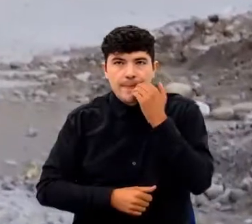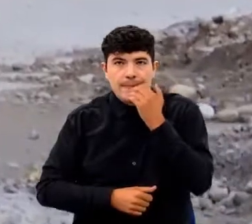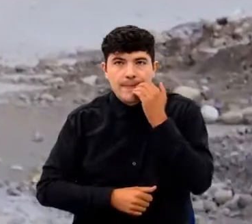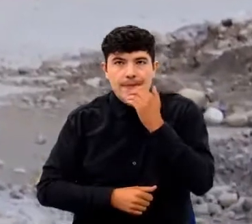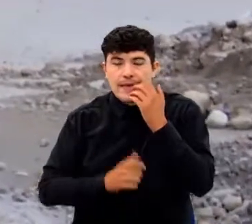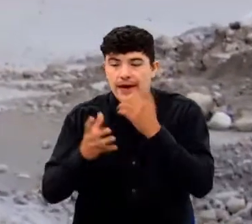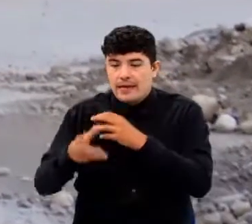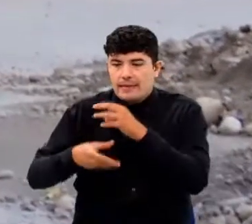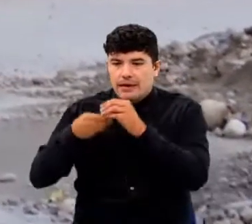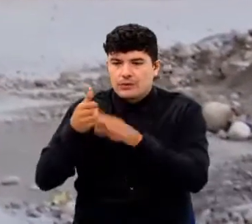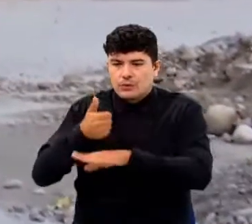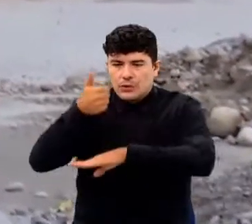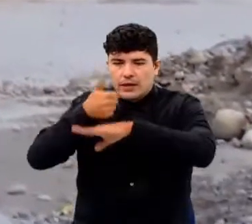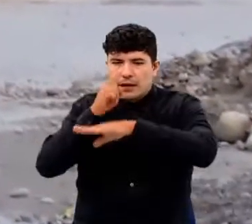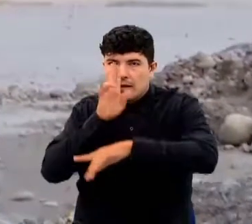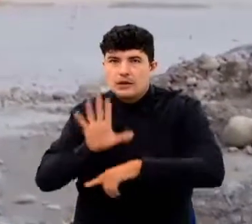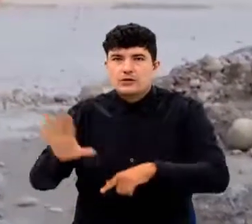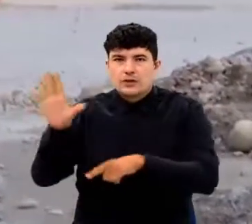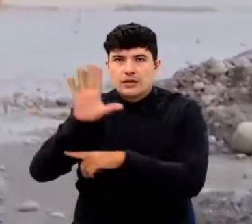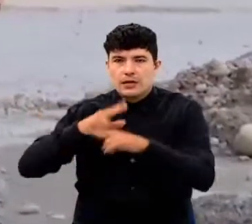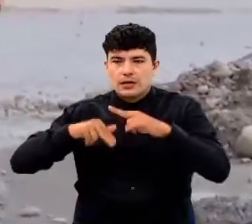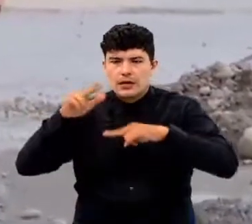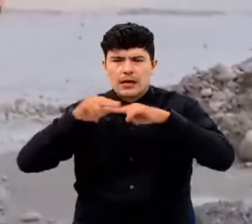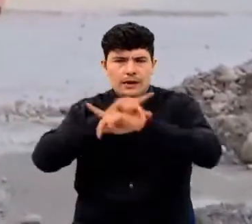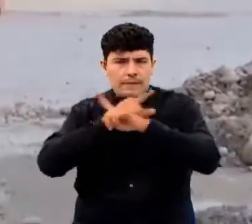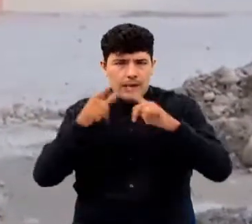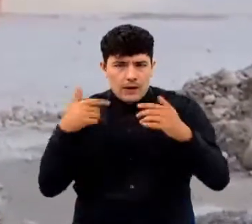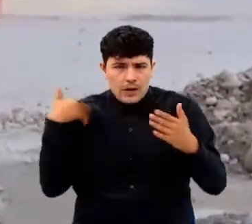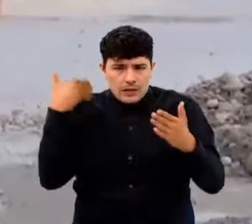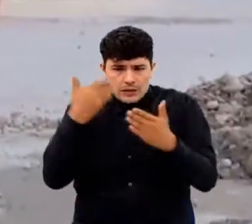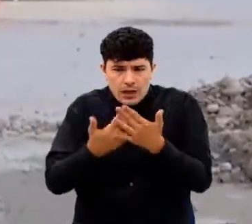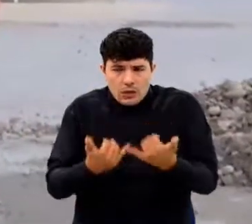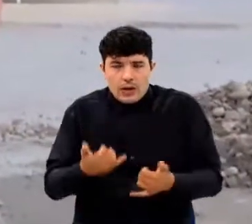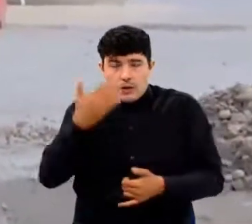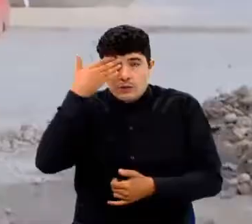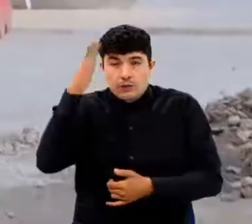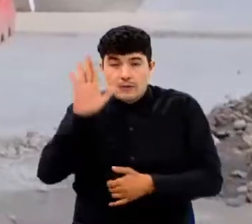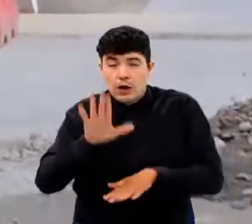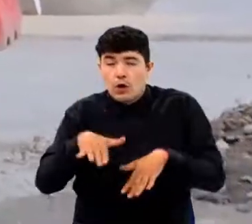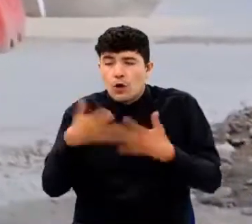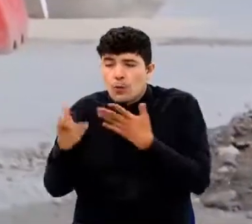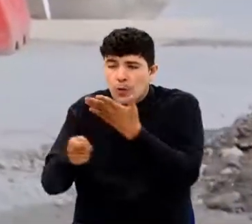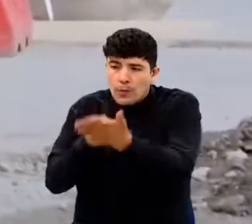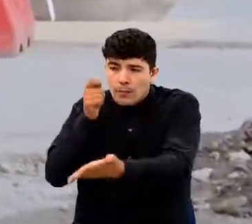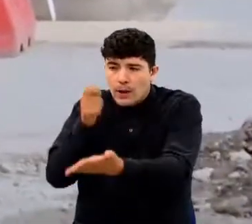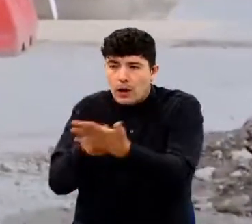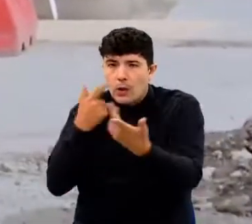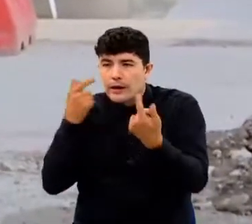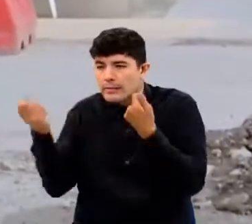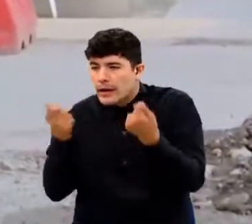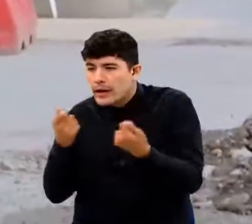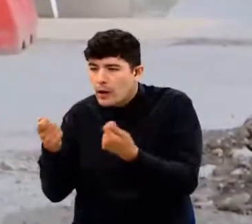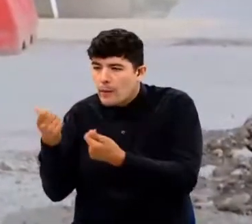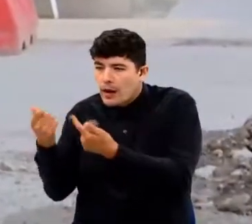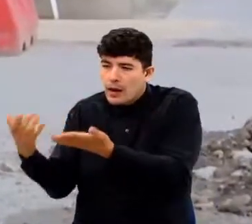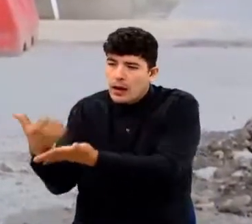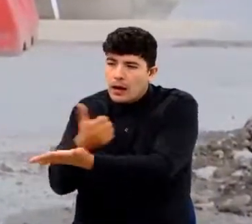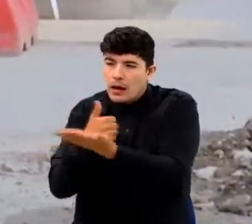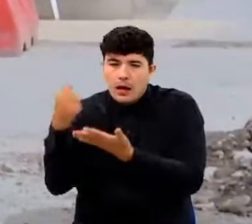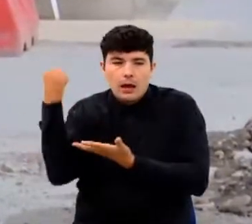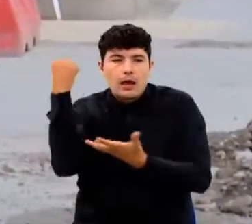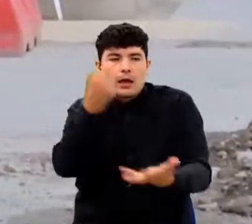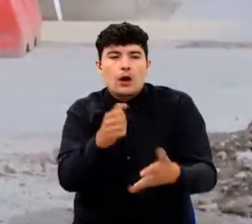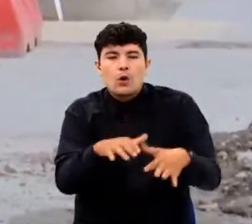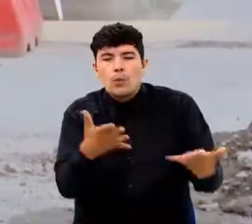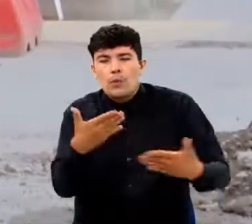la Agencia Nacional de Infraestructura. Sin embargo, pues todavía hay incertidumbre de cómo serán estos pagos y el manejo que se le irá a dar a todo